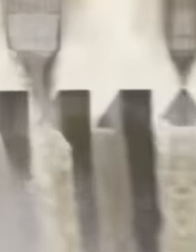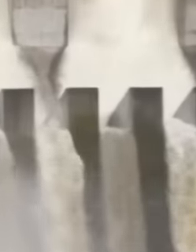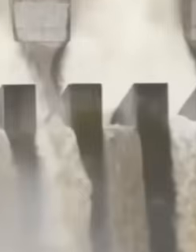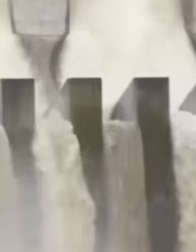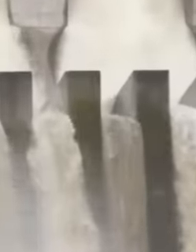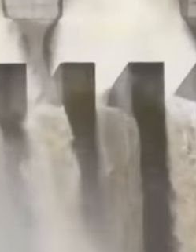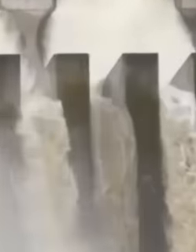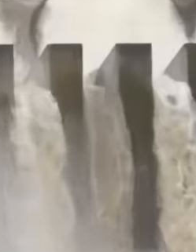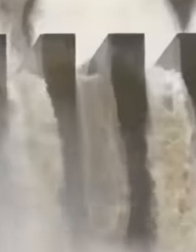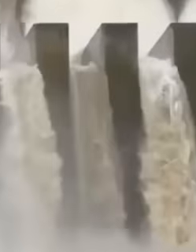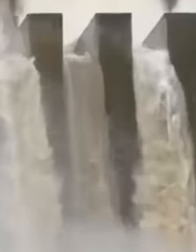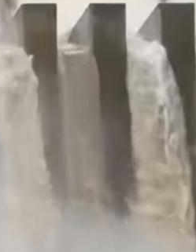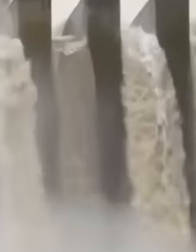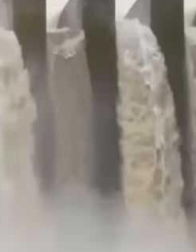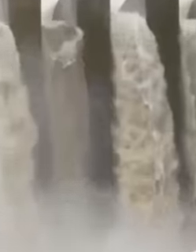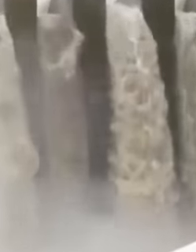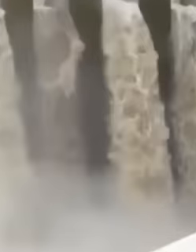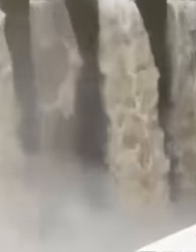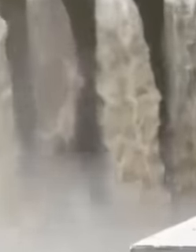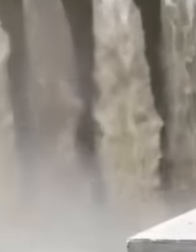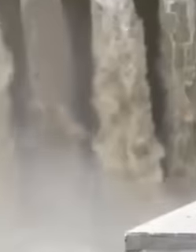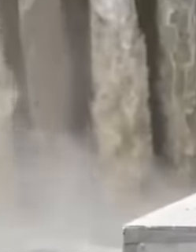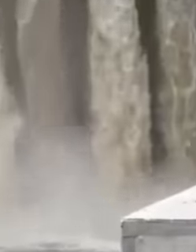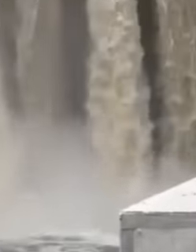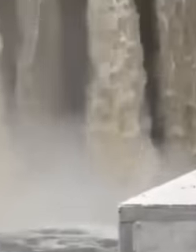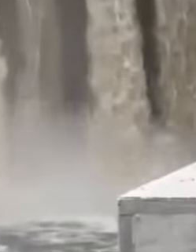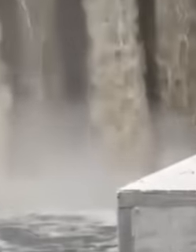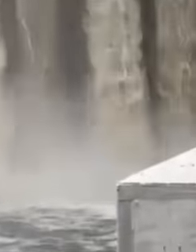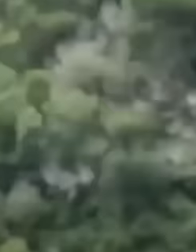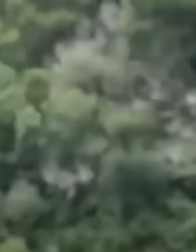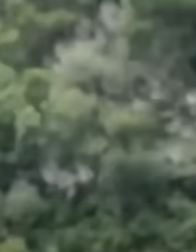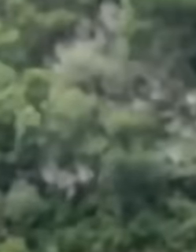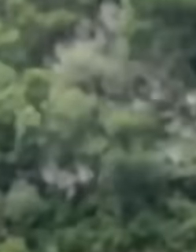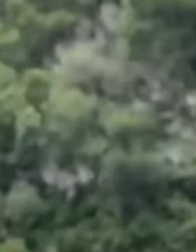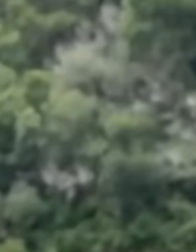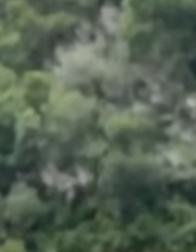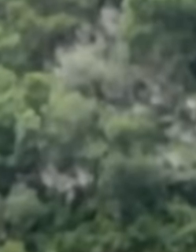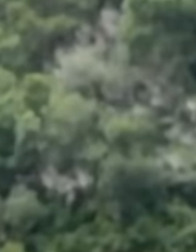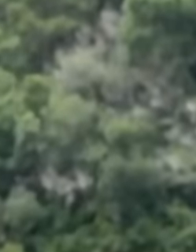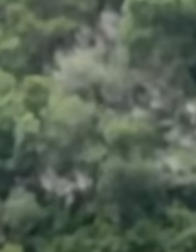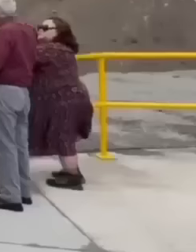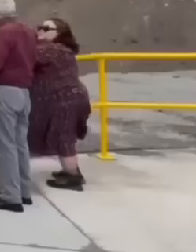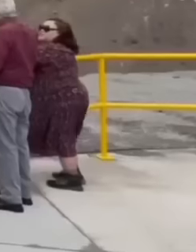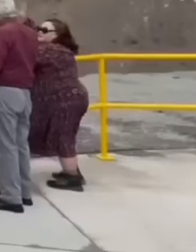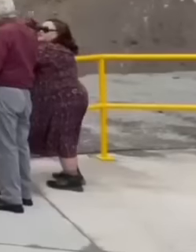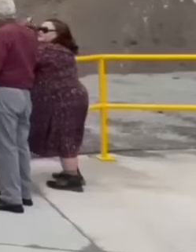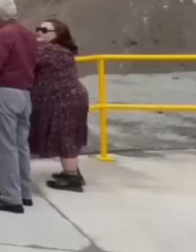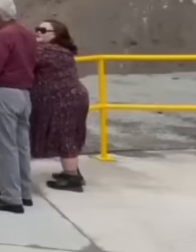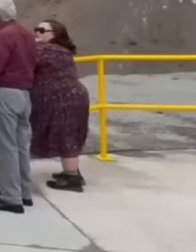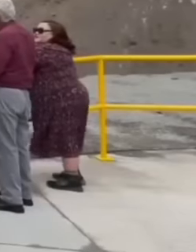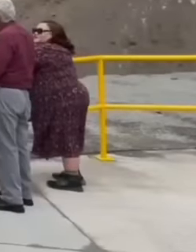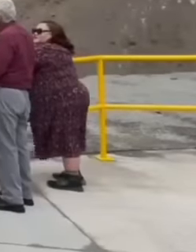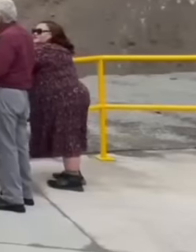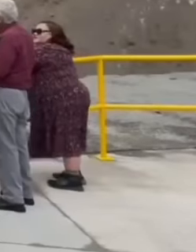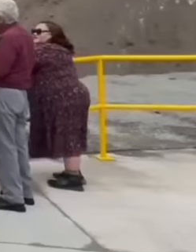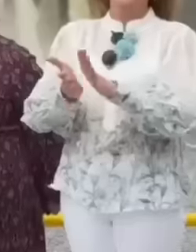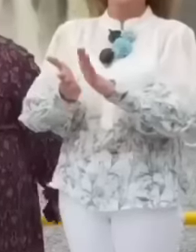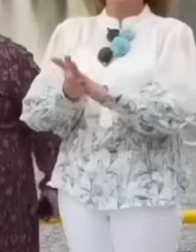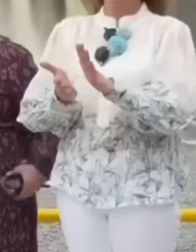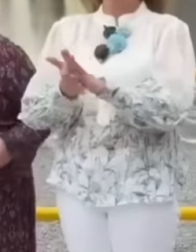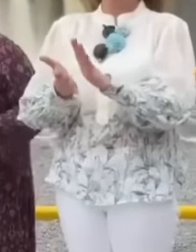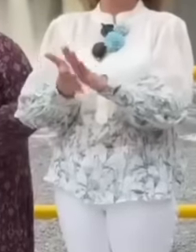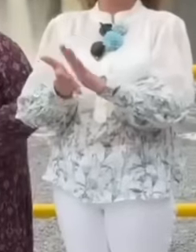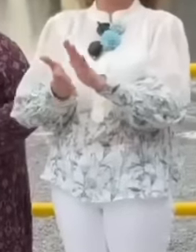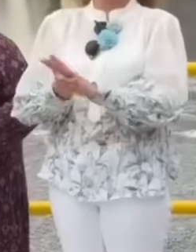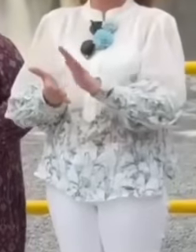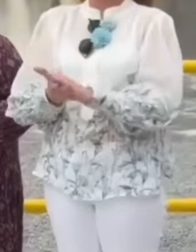gira de trabajo, el presidente López Obrador inauguró una de las obras más esperadas por esta región de México.